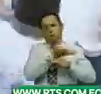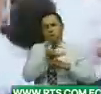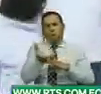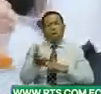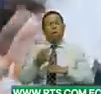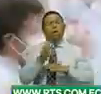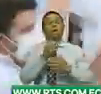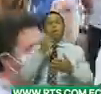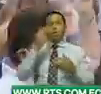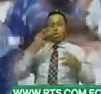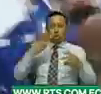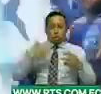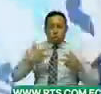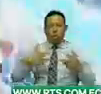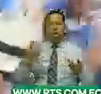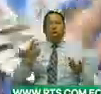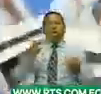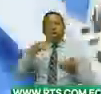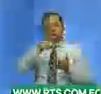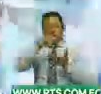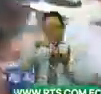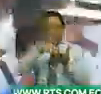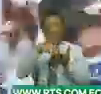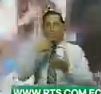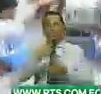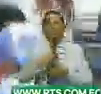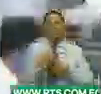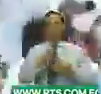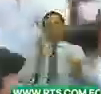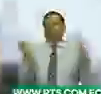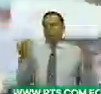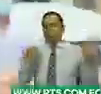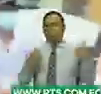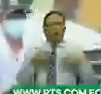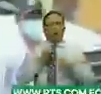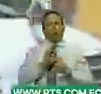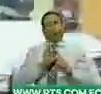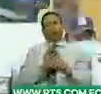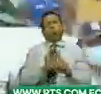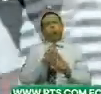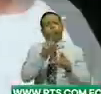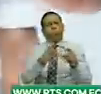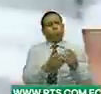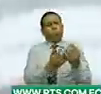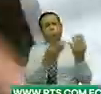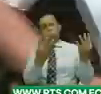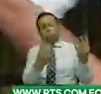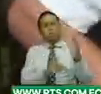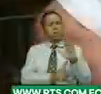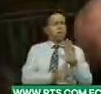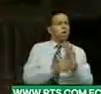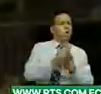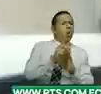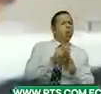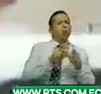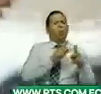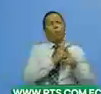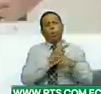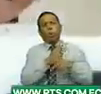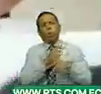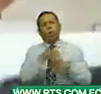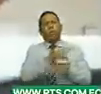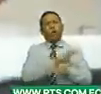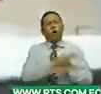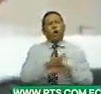en Chone y Manabí, donde lideró caravanas y habló sobre el desarrollo productivo del sector agrícola. Vamos a trabajar por